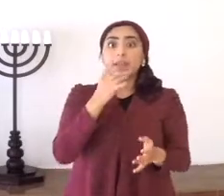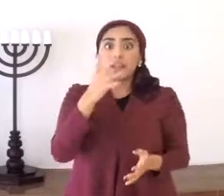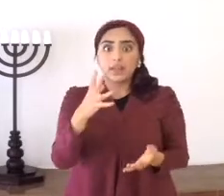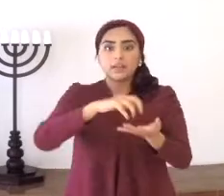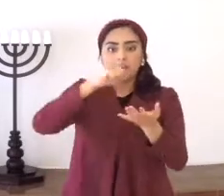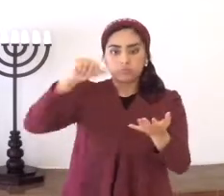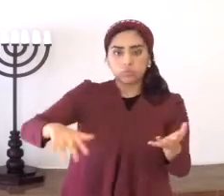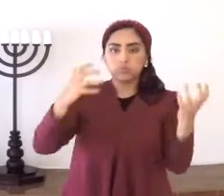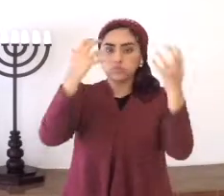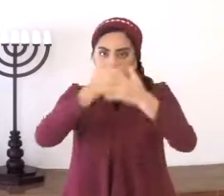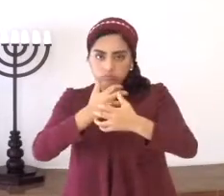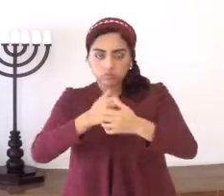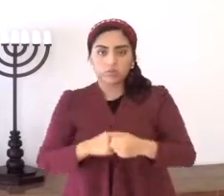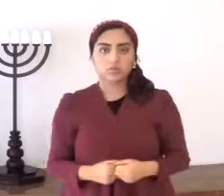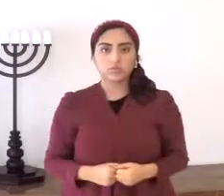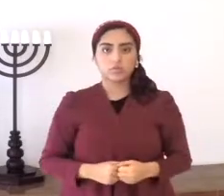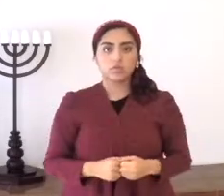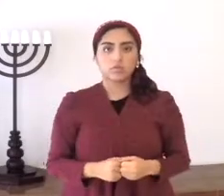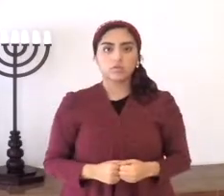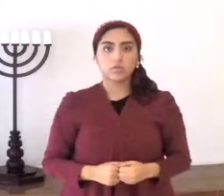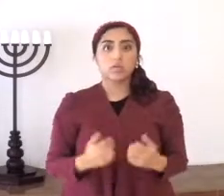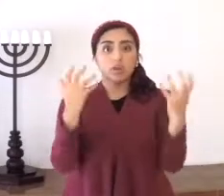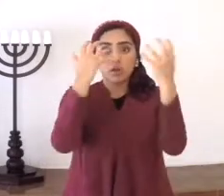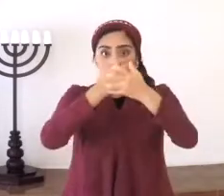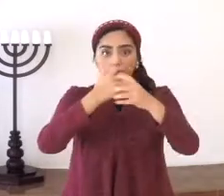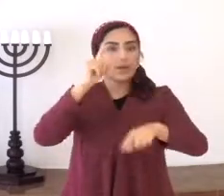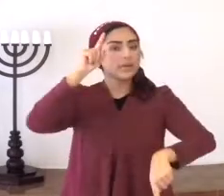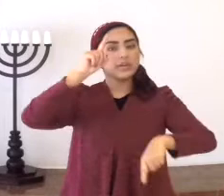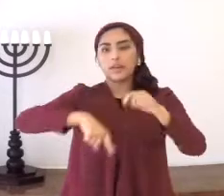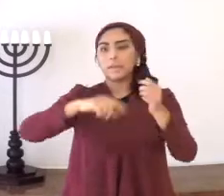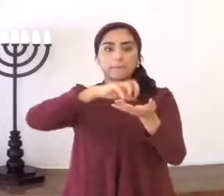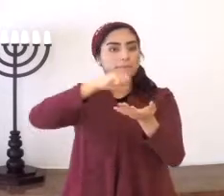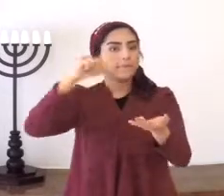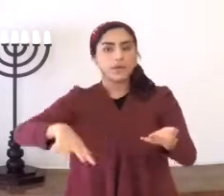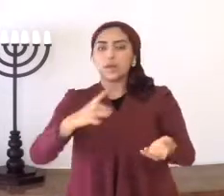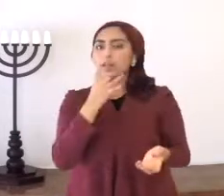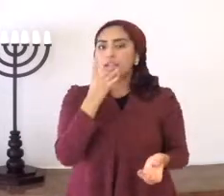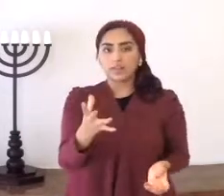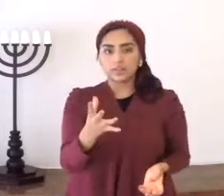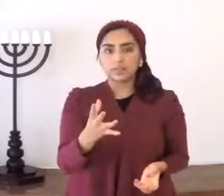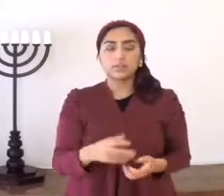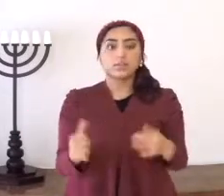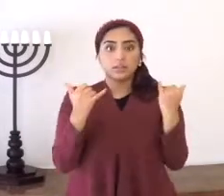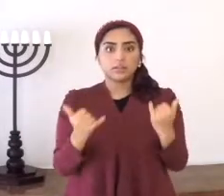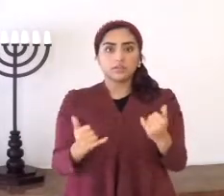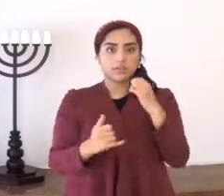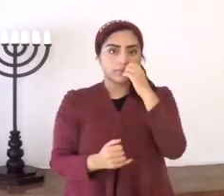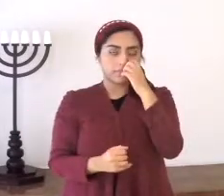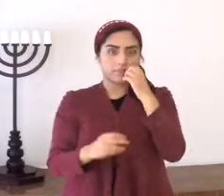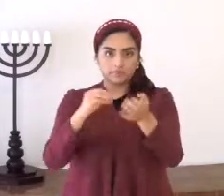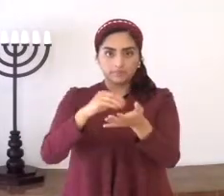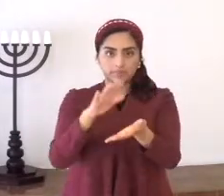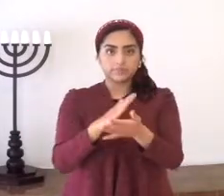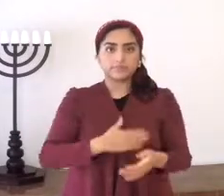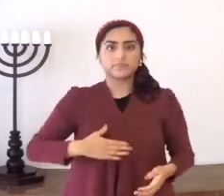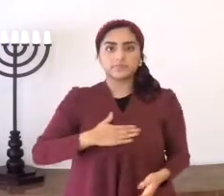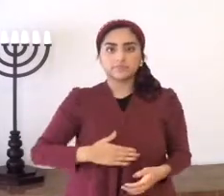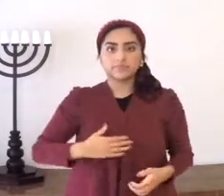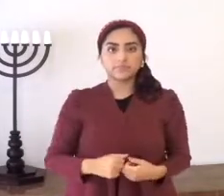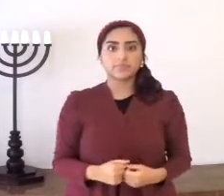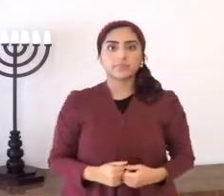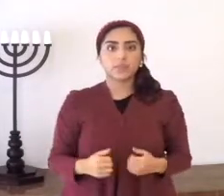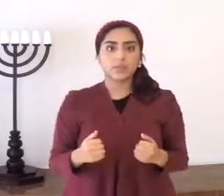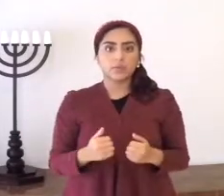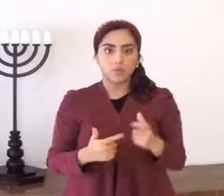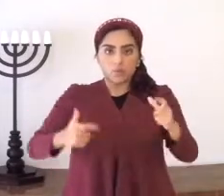Entonces, la luz, otra vez vuelvo a repetir, disipa las tinieblas. Las tinieblas no pueden disipar la luz.